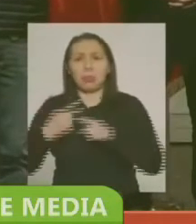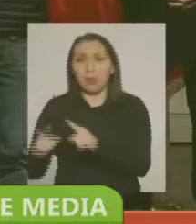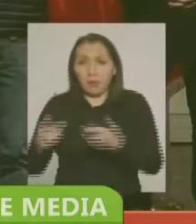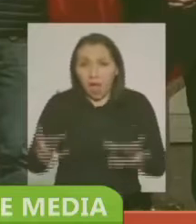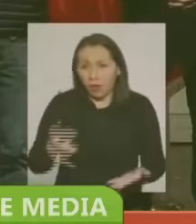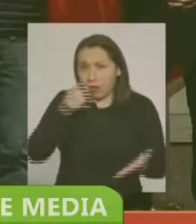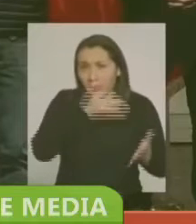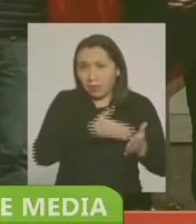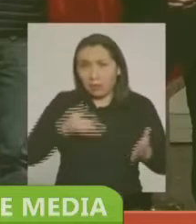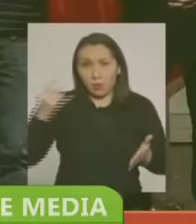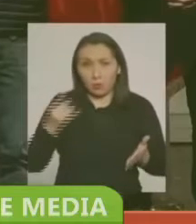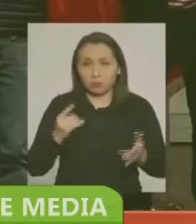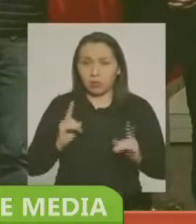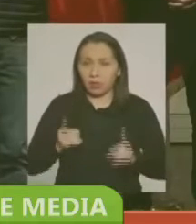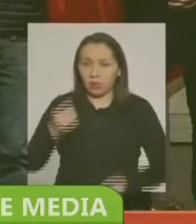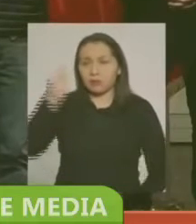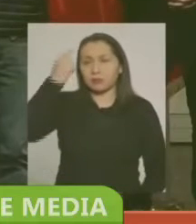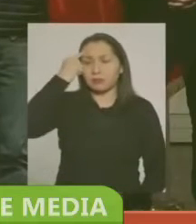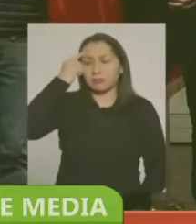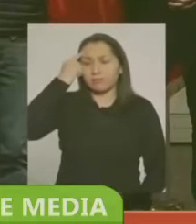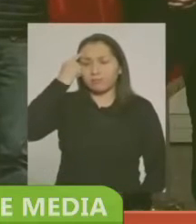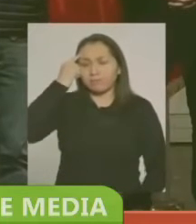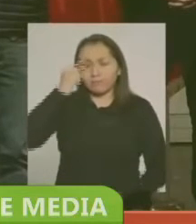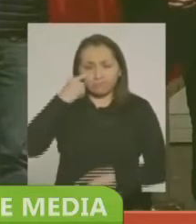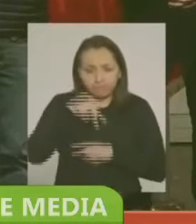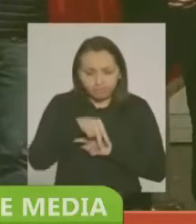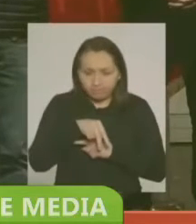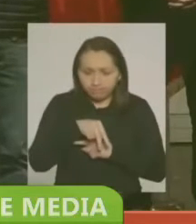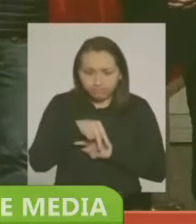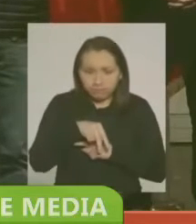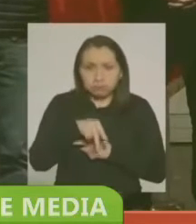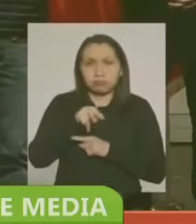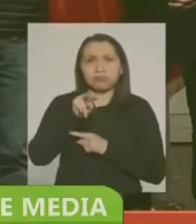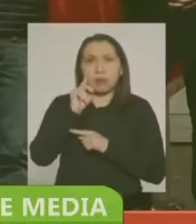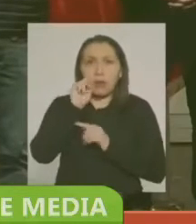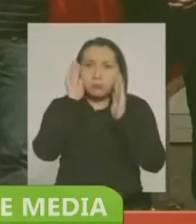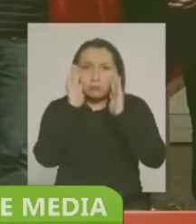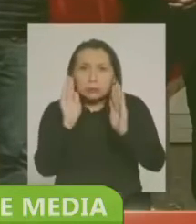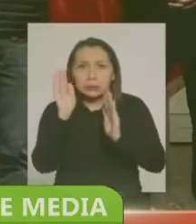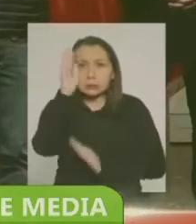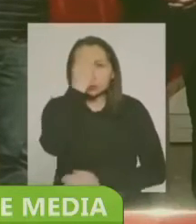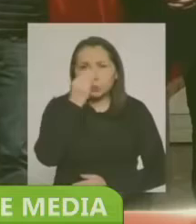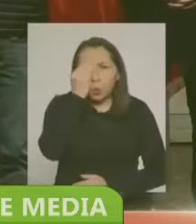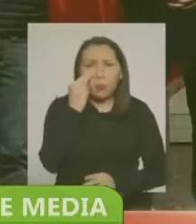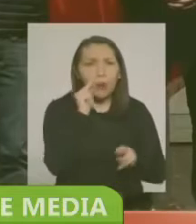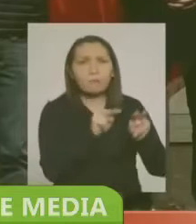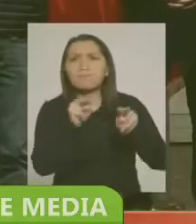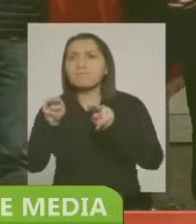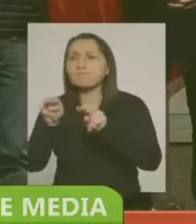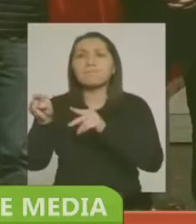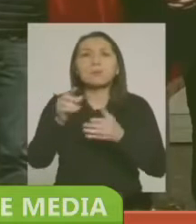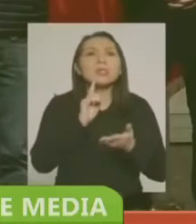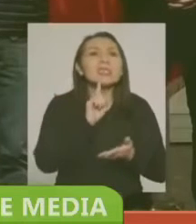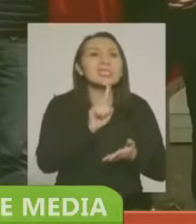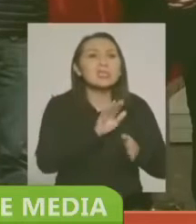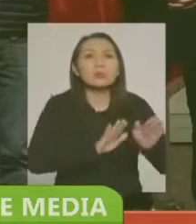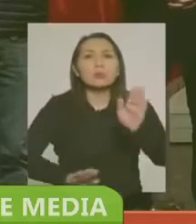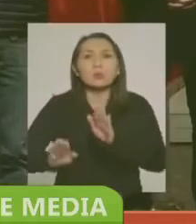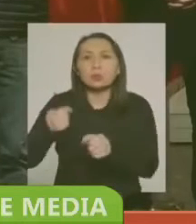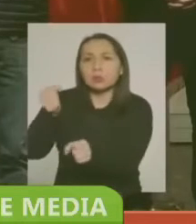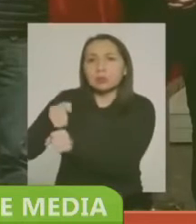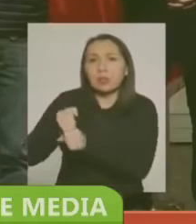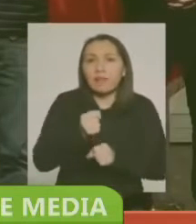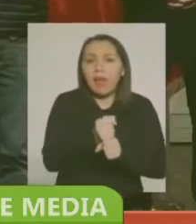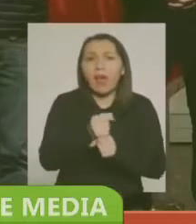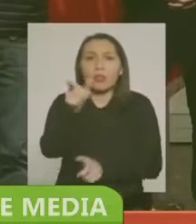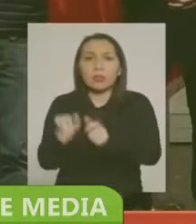en definitiva no se hace responsable ese proyecto de las consecuencias futuras que pueden tener para las personas en sus pensiones el día de mañana.